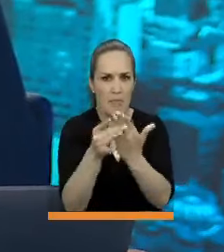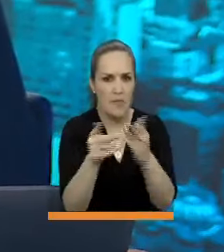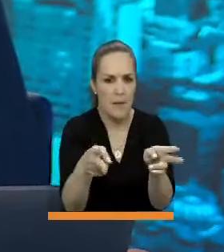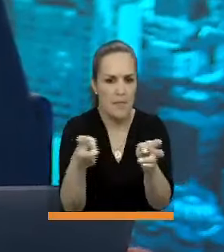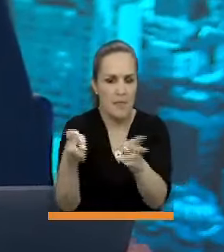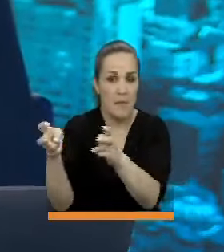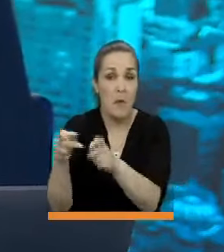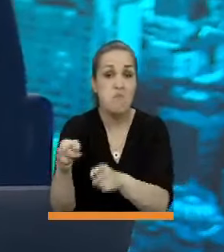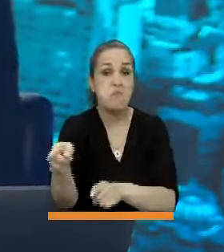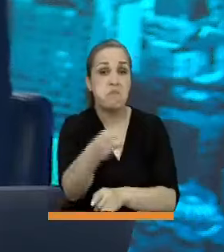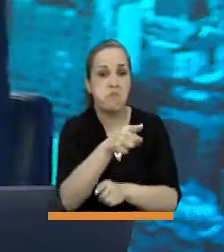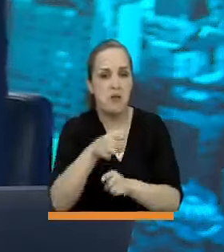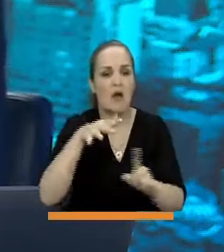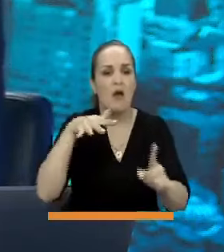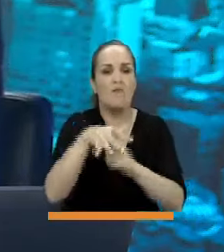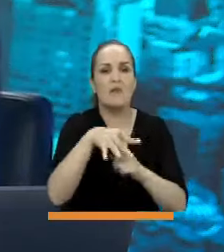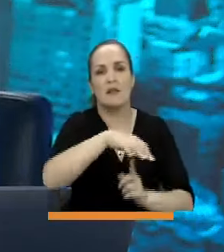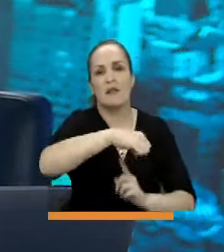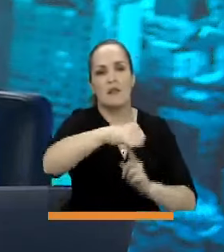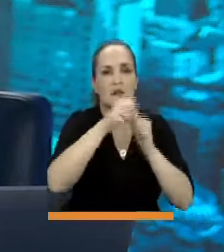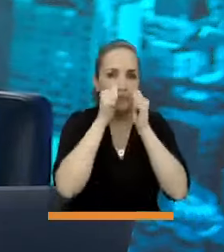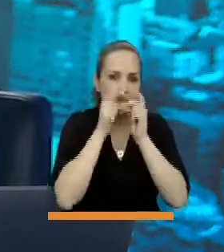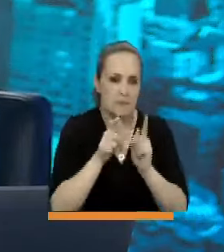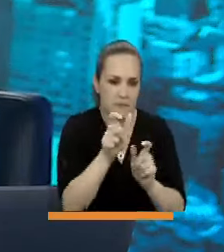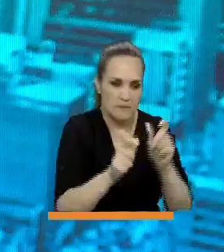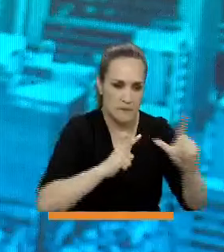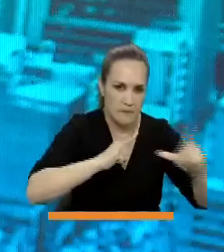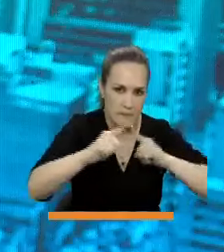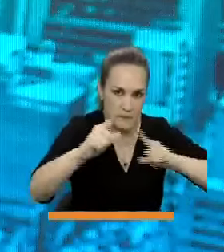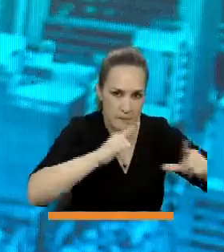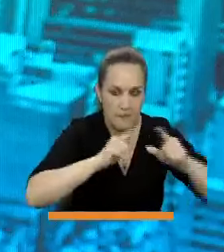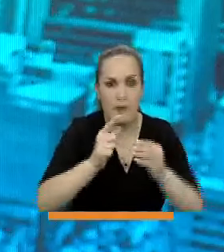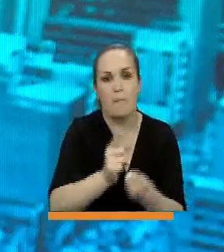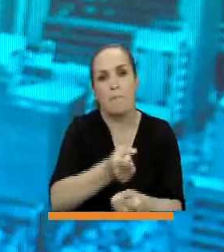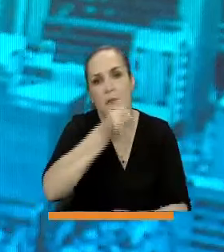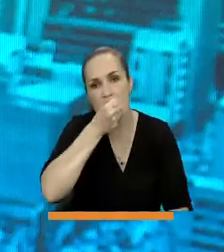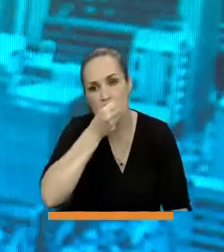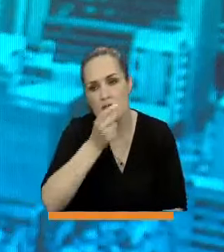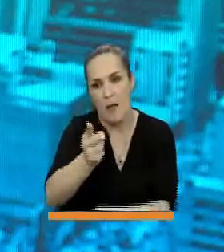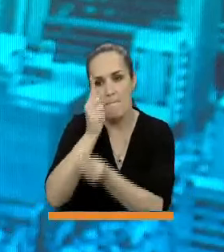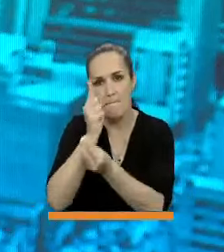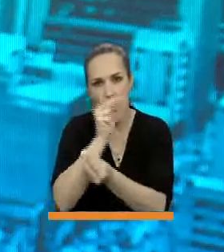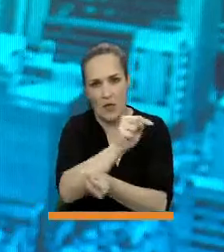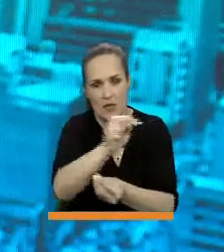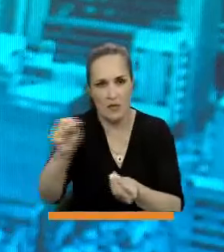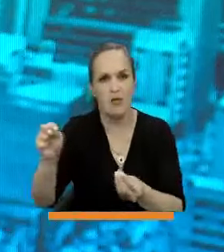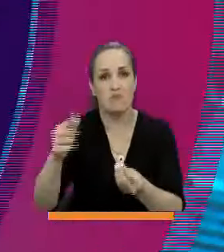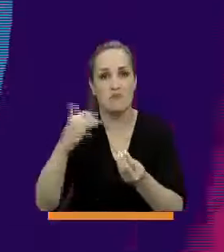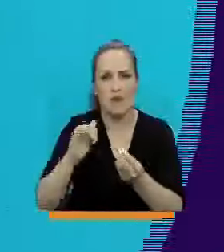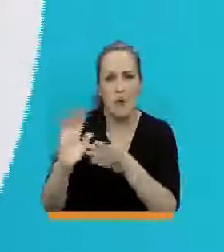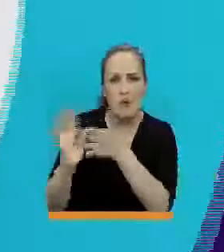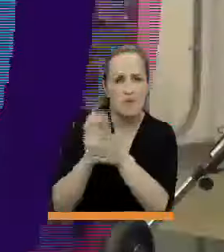de derechos humanos. Diego Urrea, muy buenas noches. ¿Qué otros detalles se conocen del uso del software en ese país?